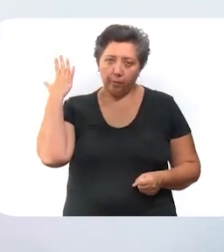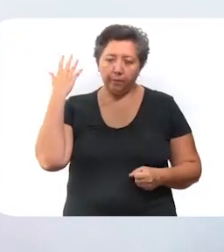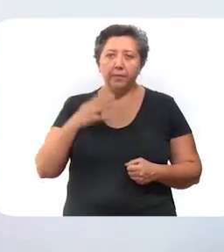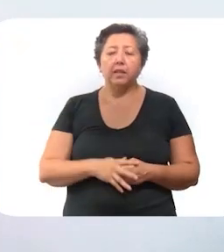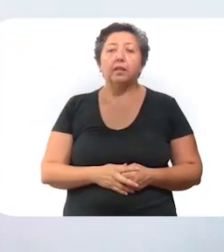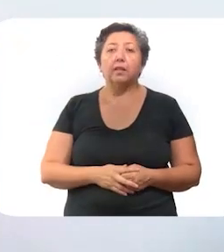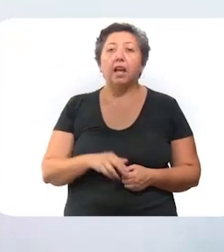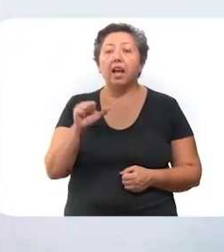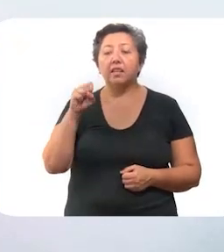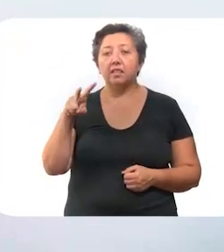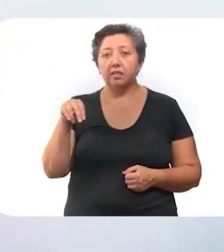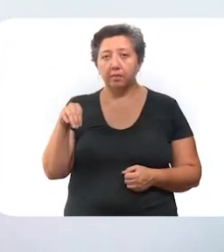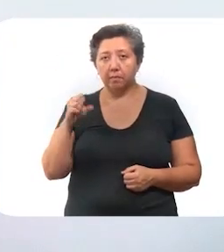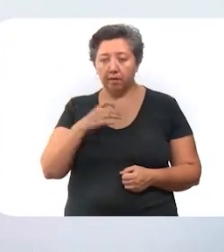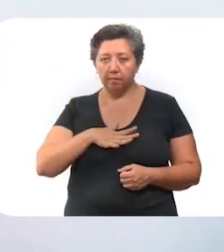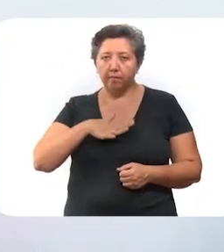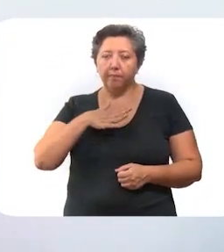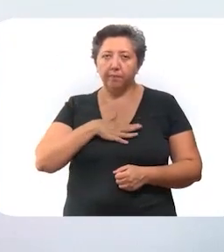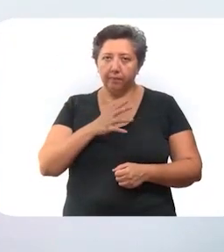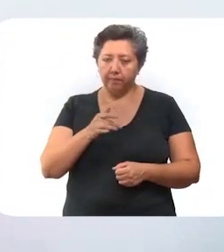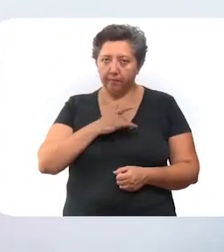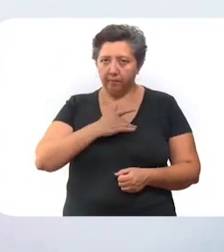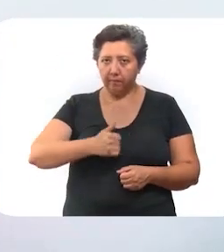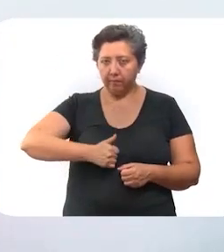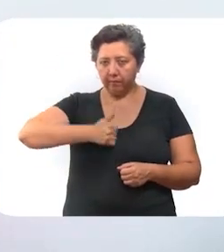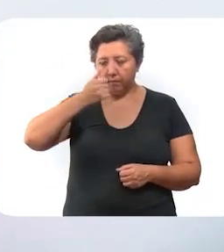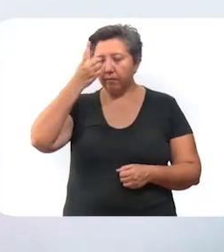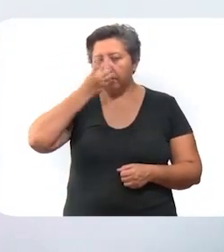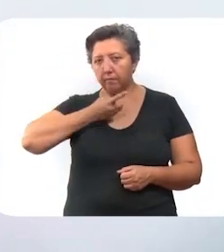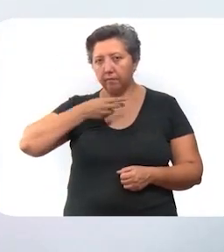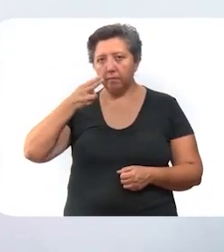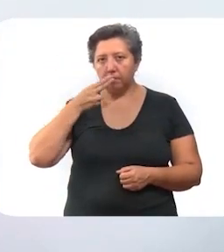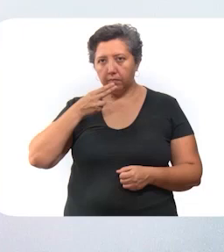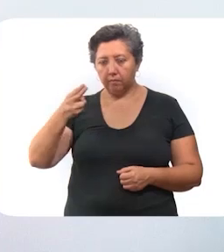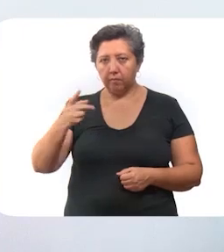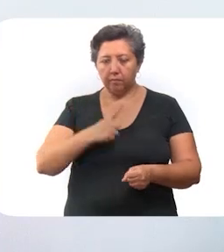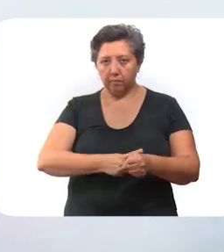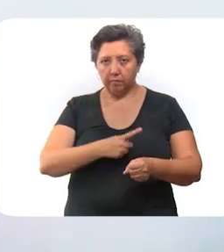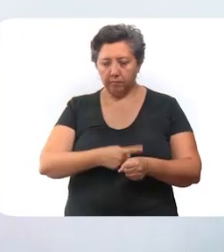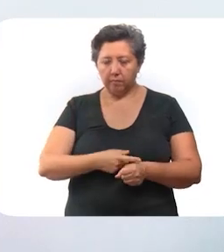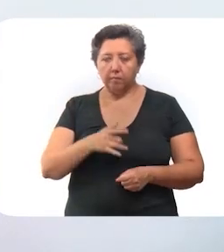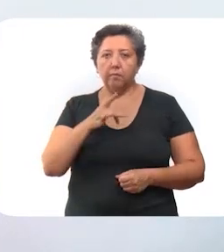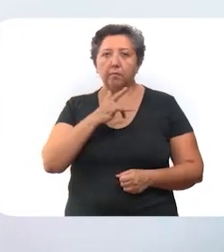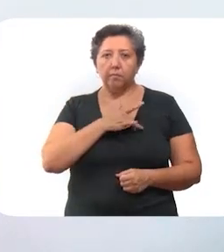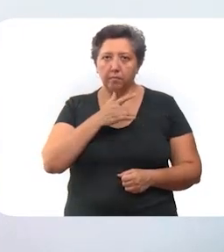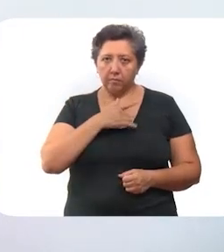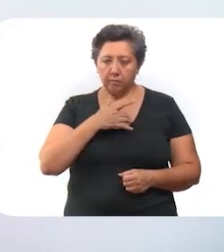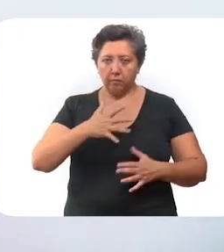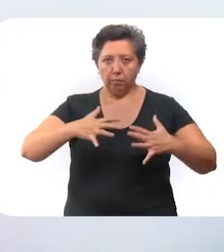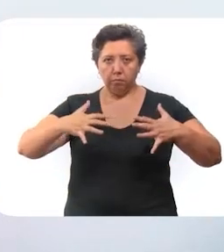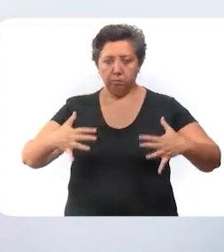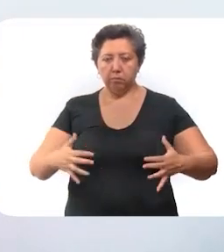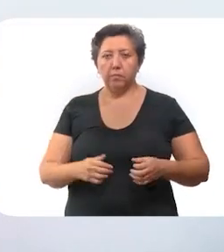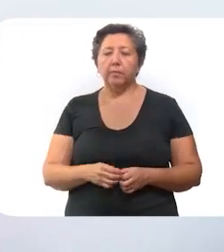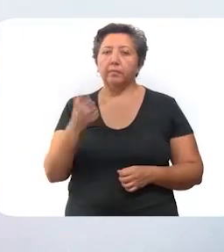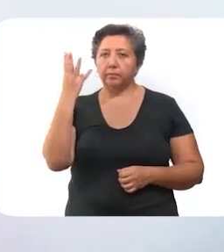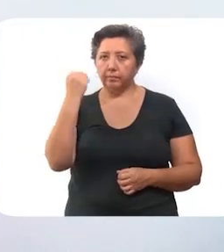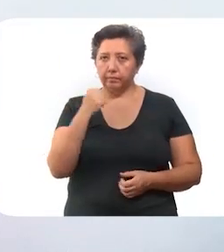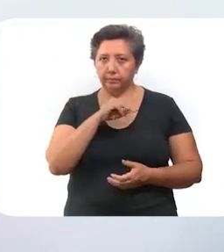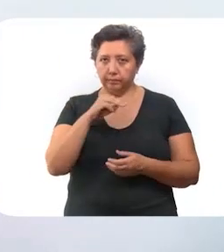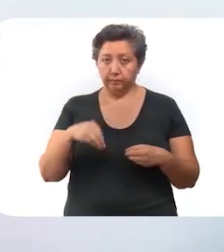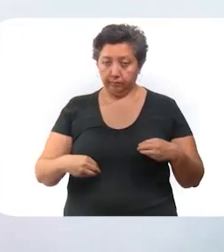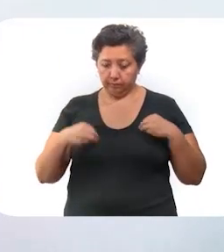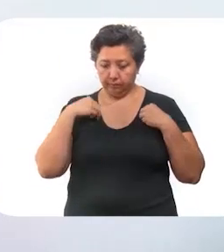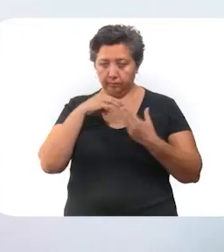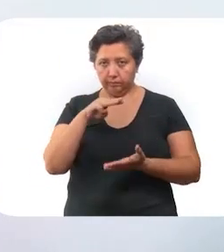enfermedades fueron asma, hipertensión arterial, diabetes, tabaquismo, enfermedad cardiovascular y obesidad. 9